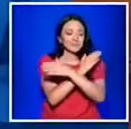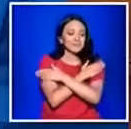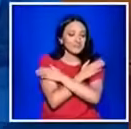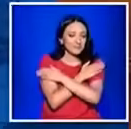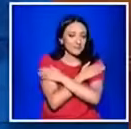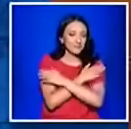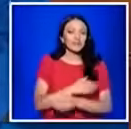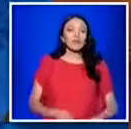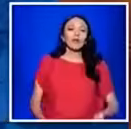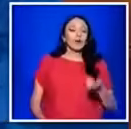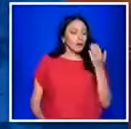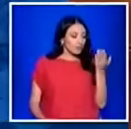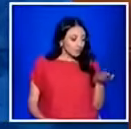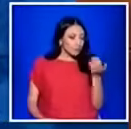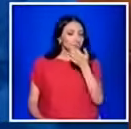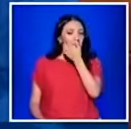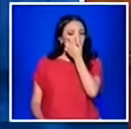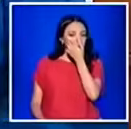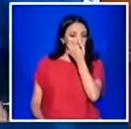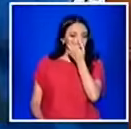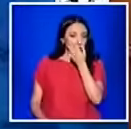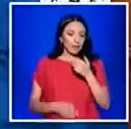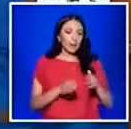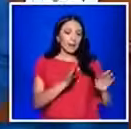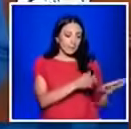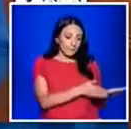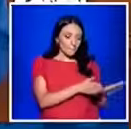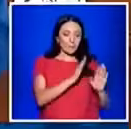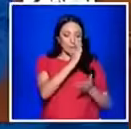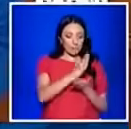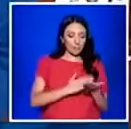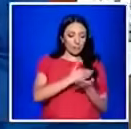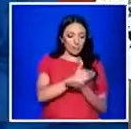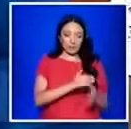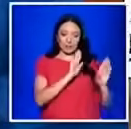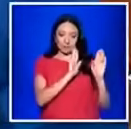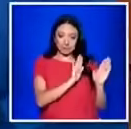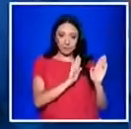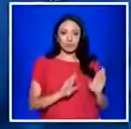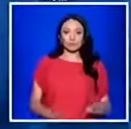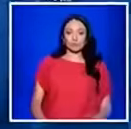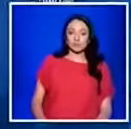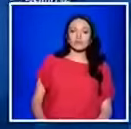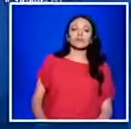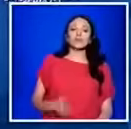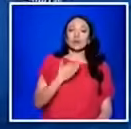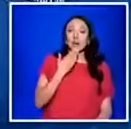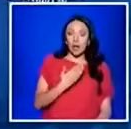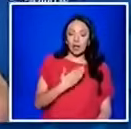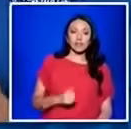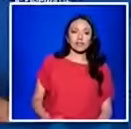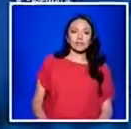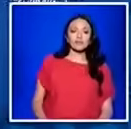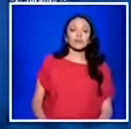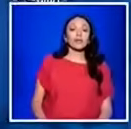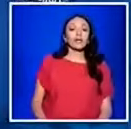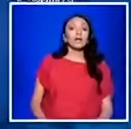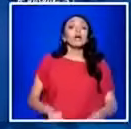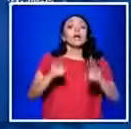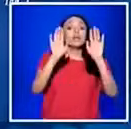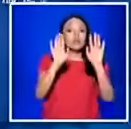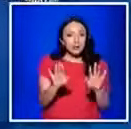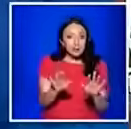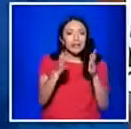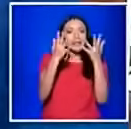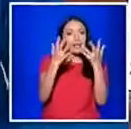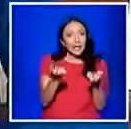cariño, mi Joselito. Gracias, llevamos de más adelante, ¿no? A partir y llevar este pastelito para todos ustedes. Dios les pague por ese saludo. Y también